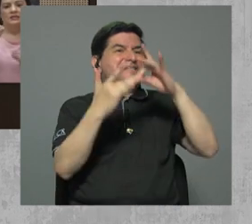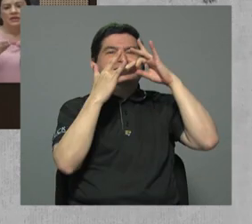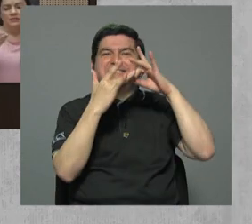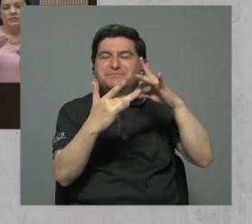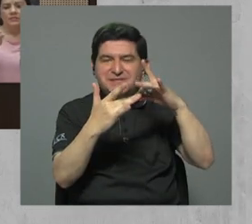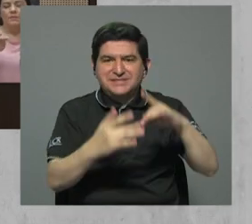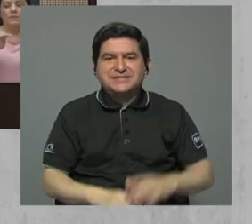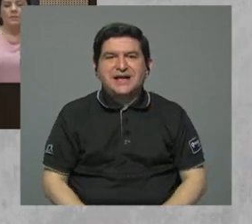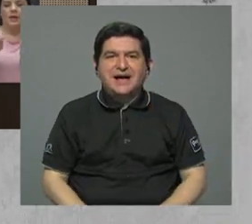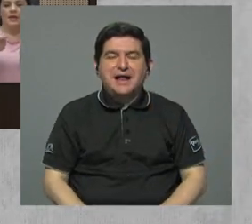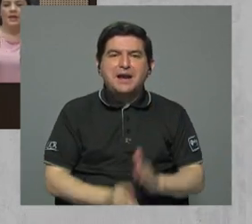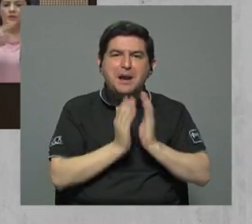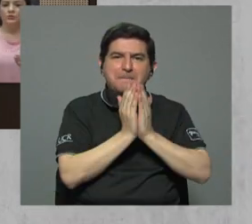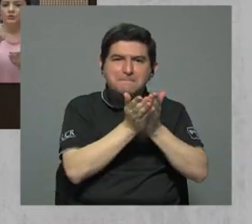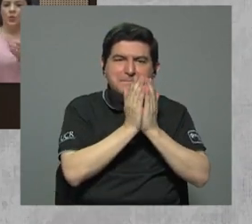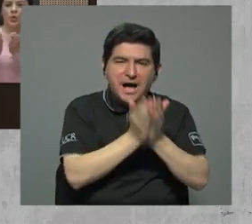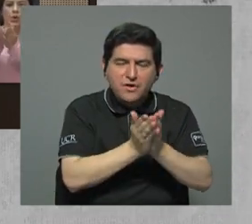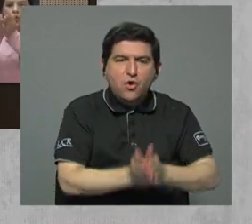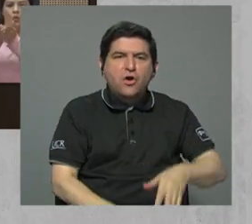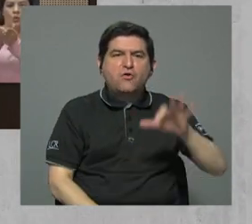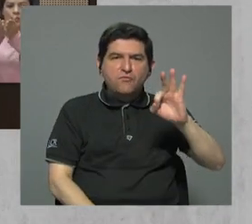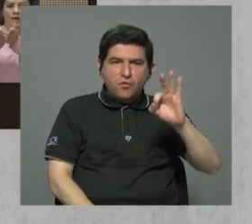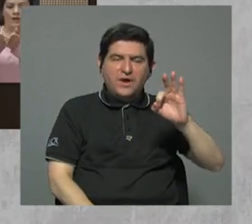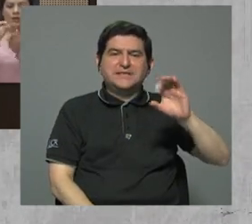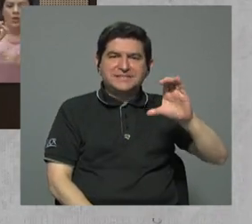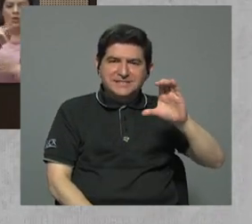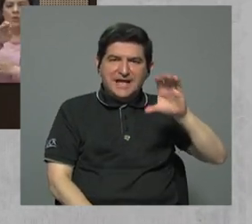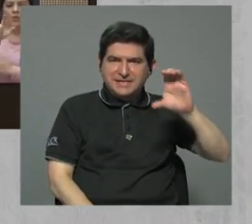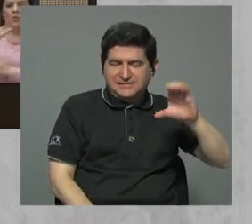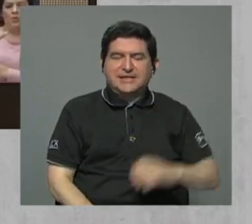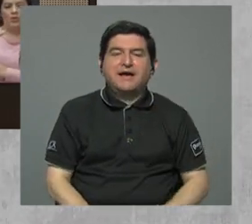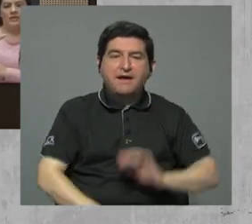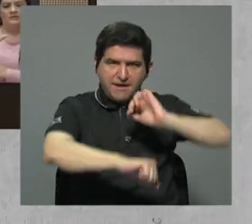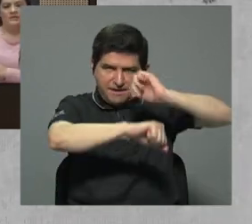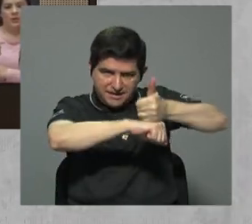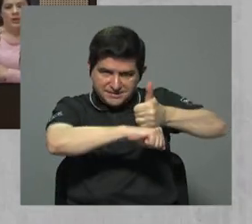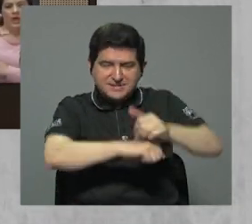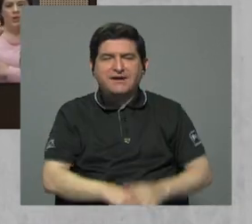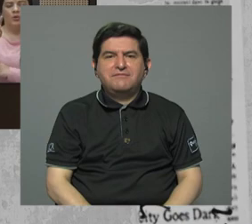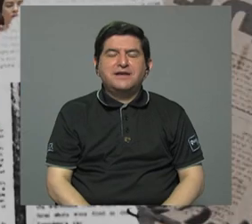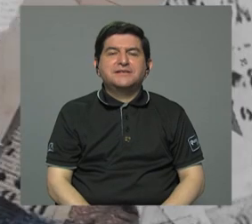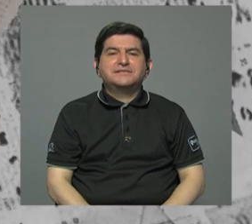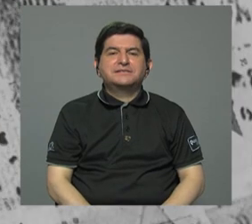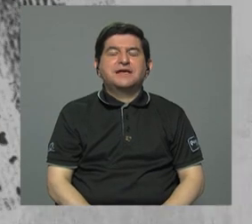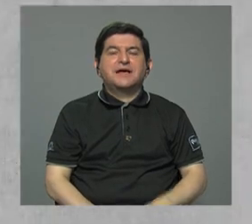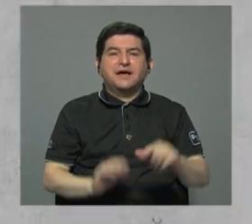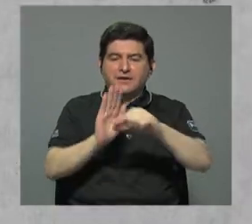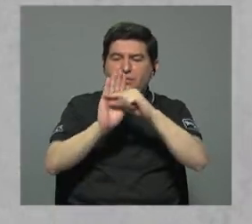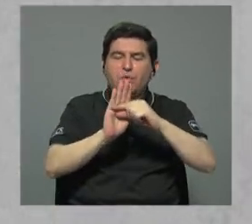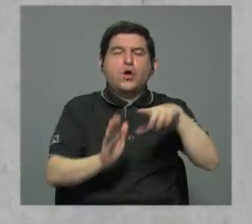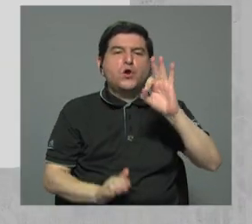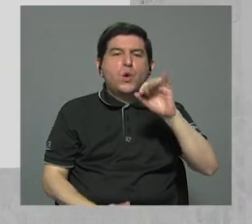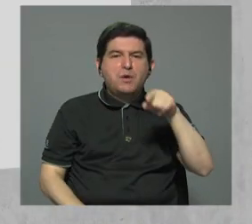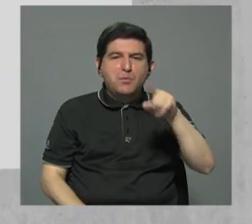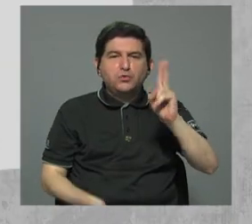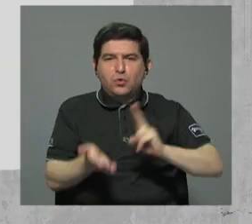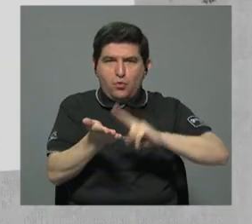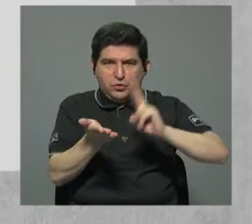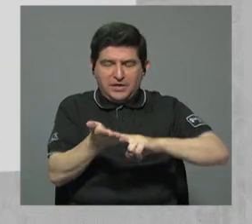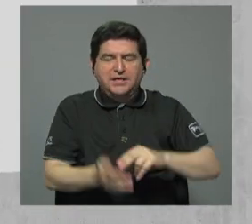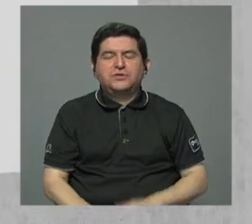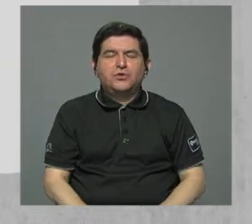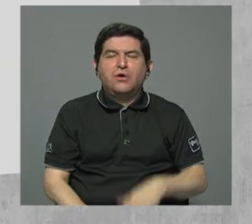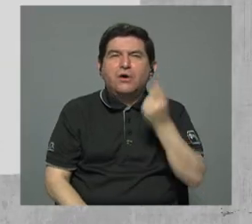exclusivamente los barcos Fully Cellular Containers establecida en la cláusula 9.1 de su contrato. La interpretación